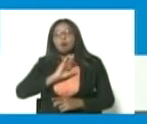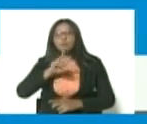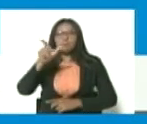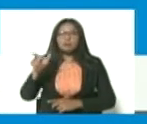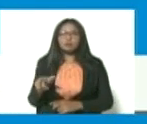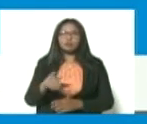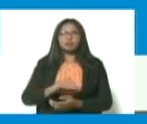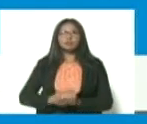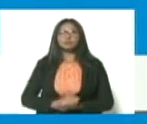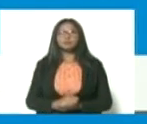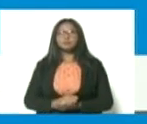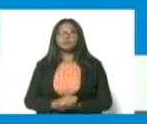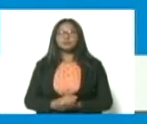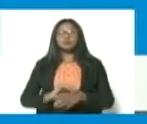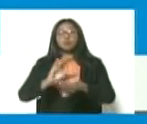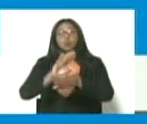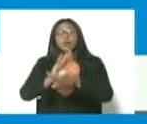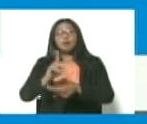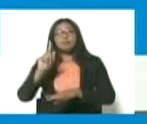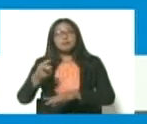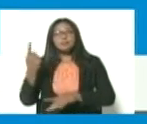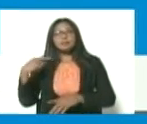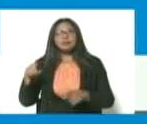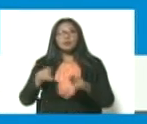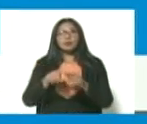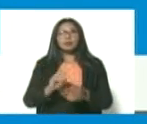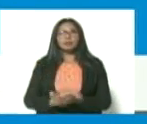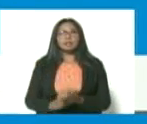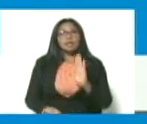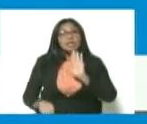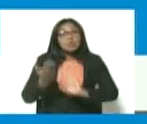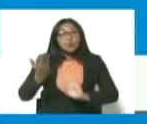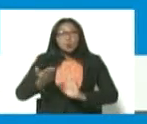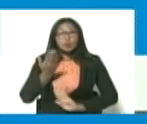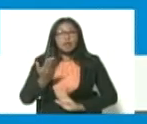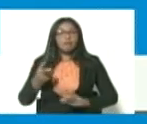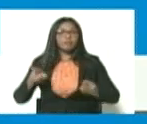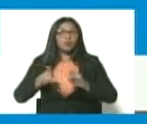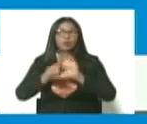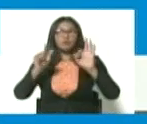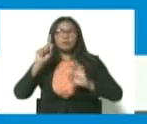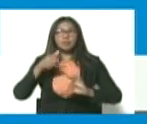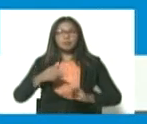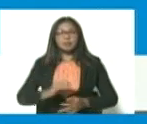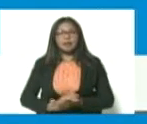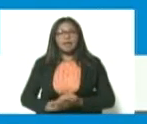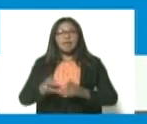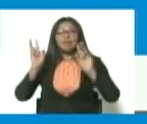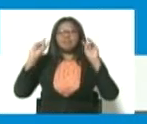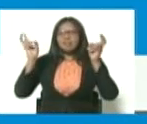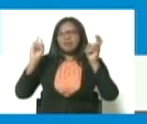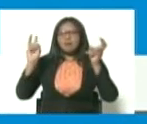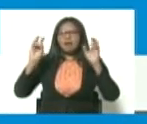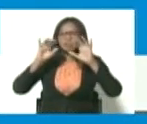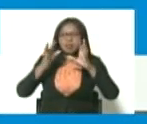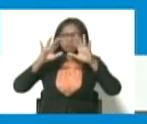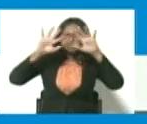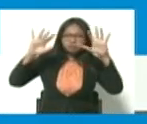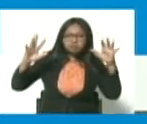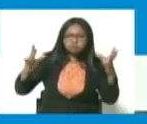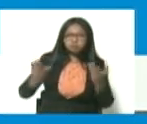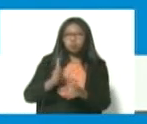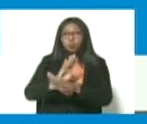La palabra de prevención. Así que es muy importante este tema de la pandemia y la